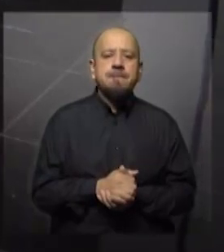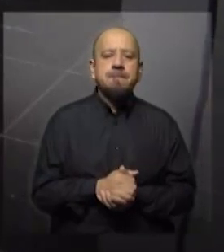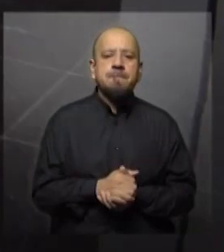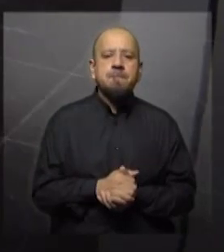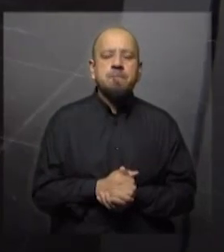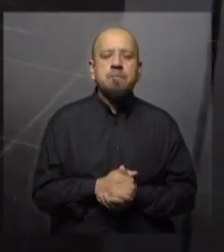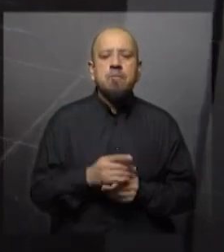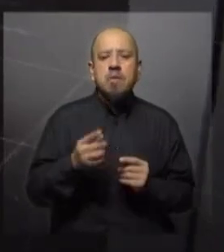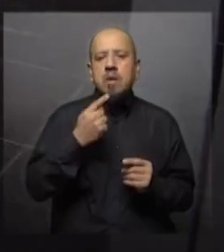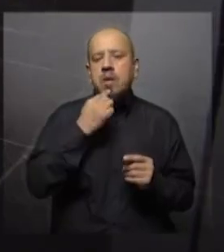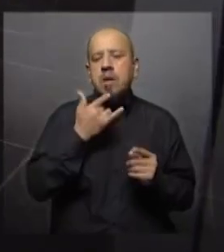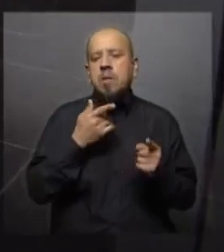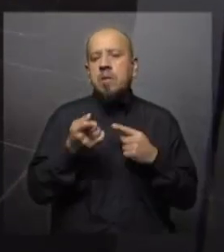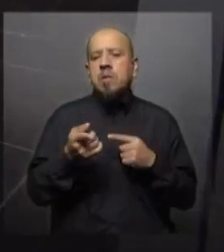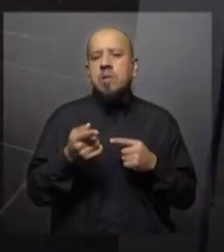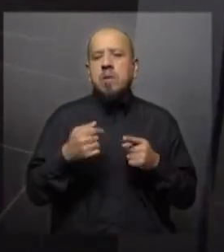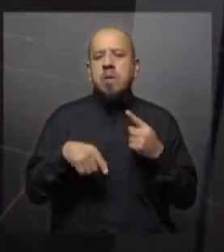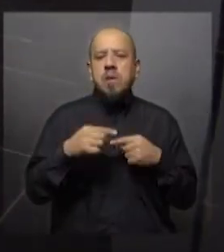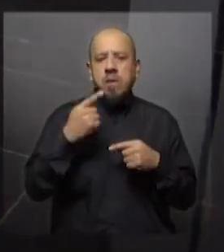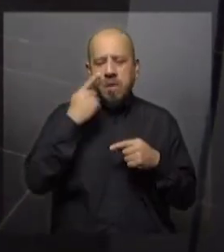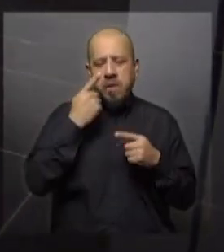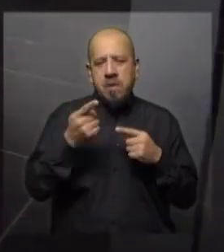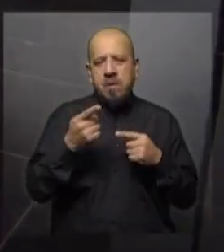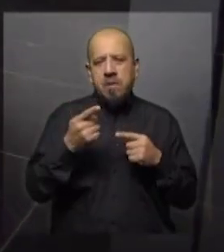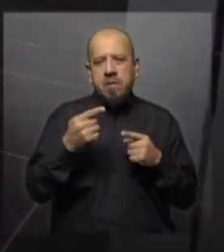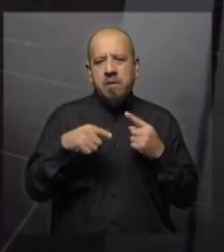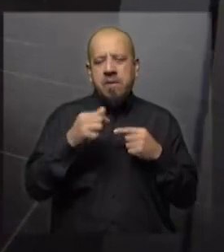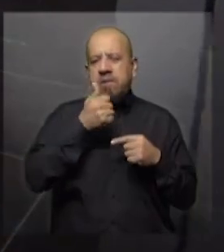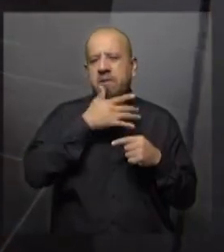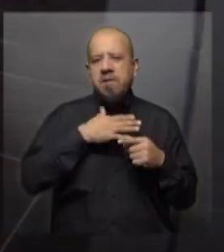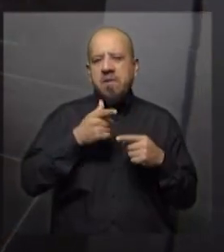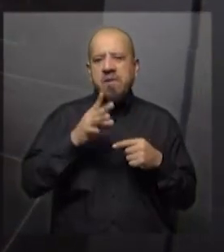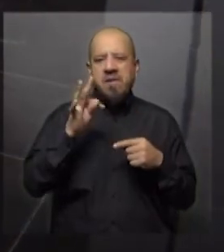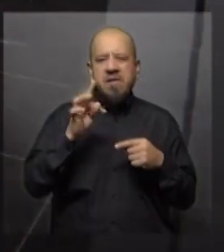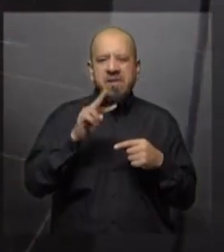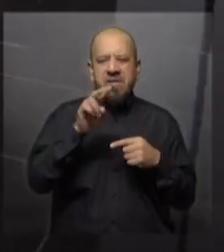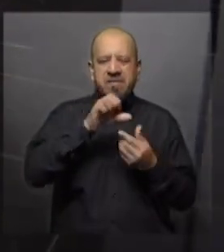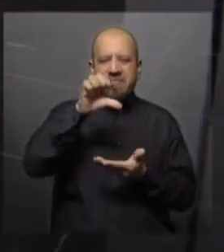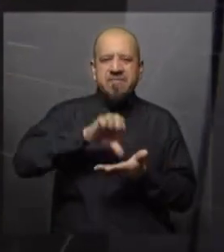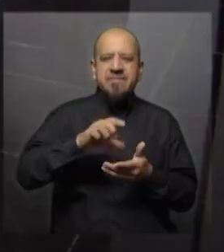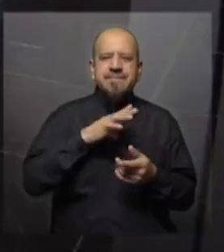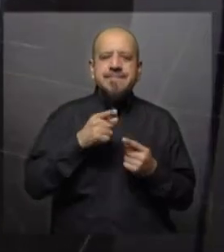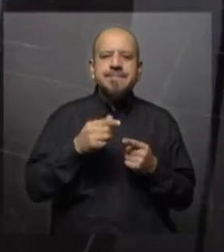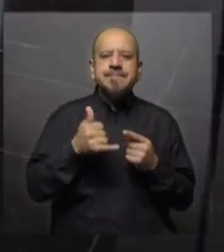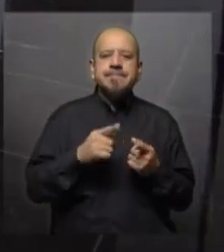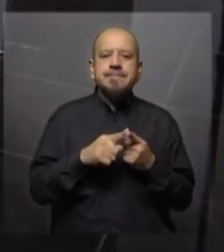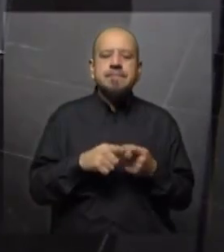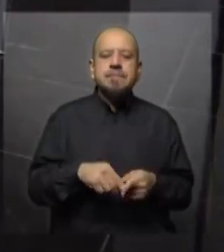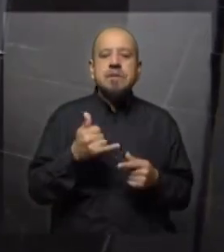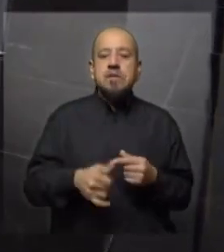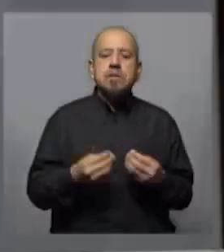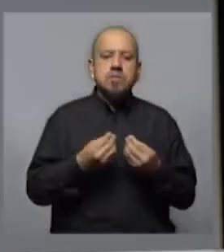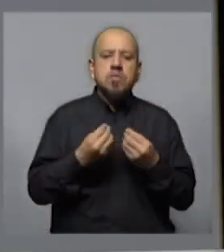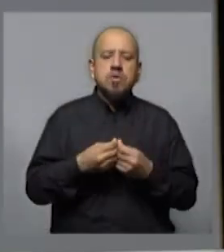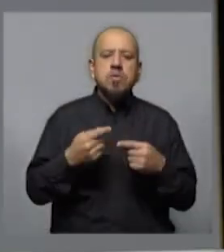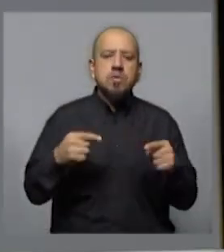ejemplo de aterrizaje dentro viendo los especiales de históricos de TV ciudad terminamos la suerte de formar parte de un canal muy rico en eso